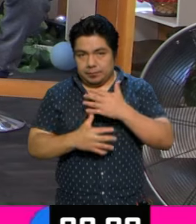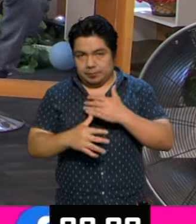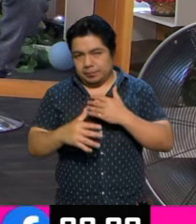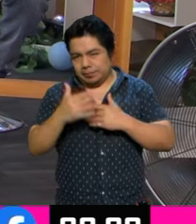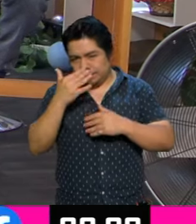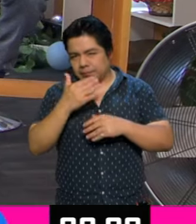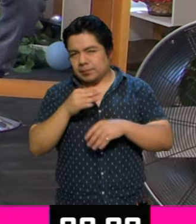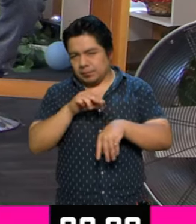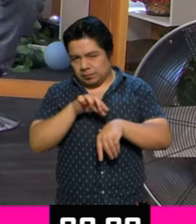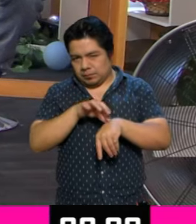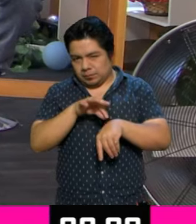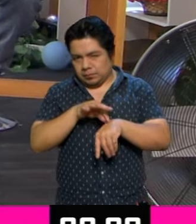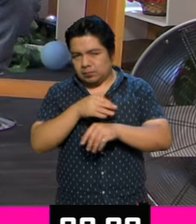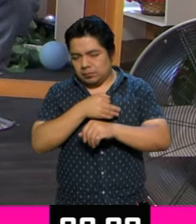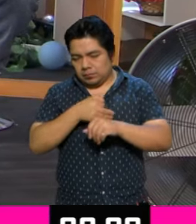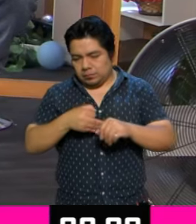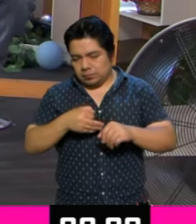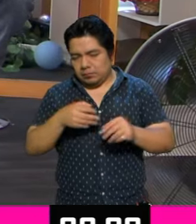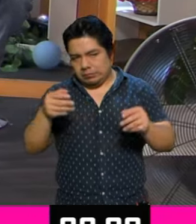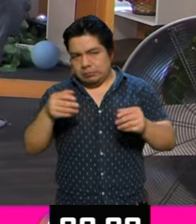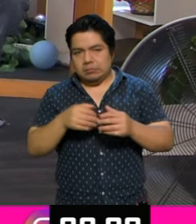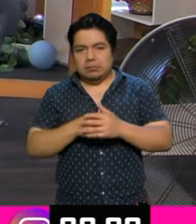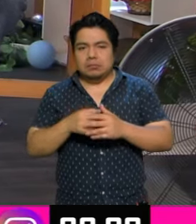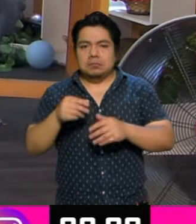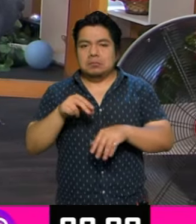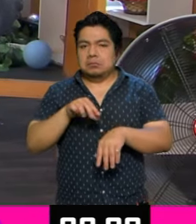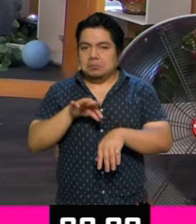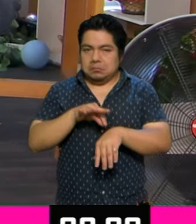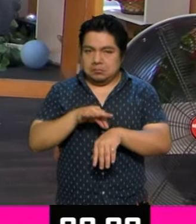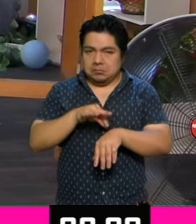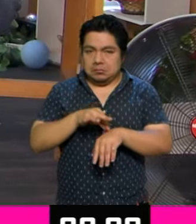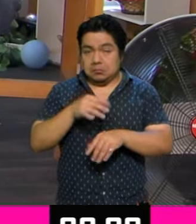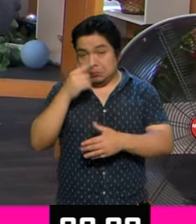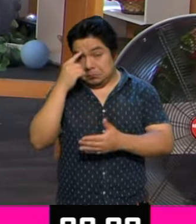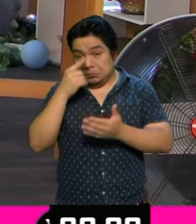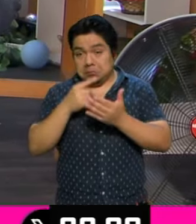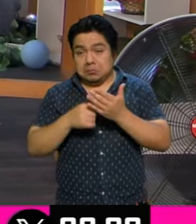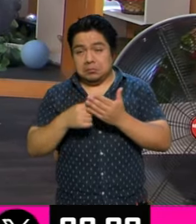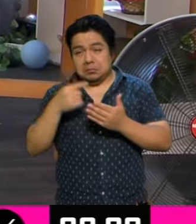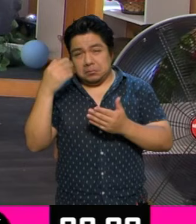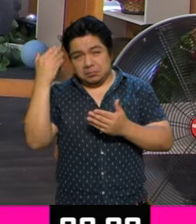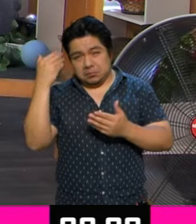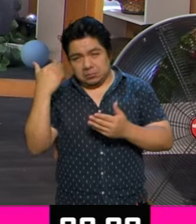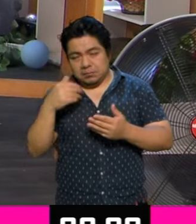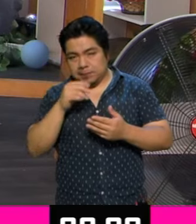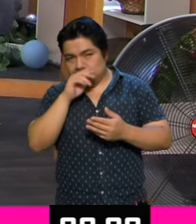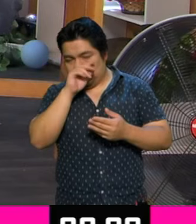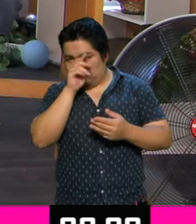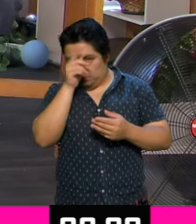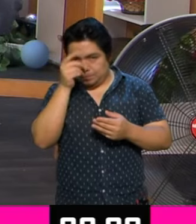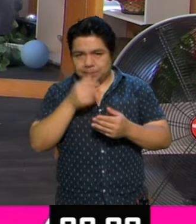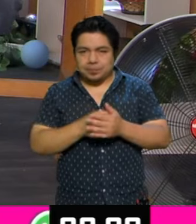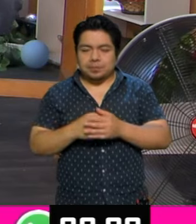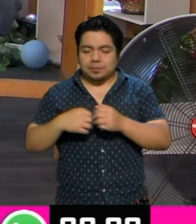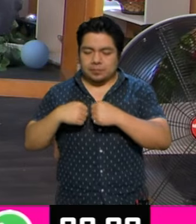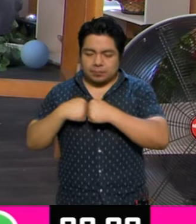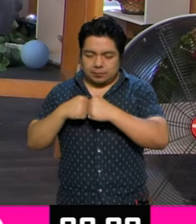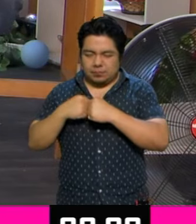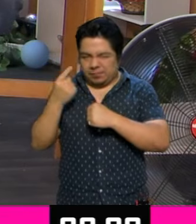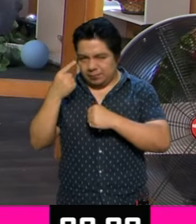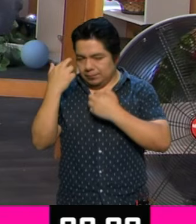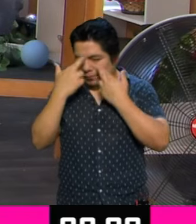porque está lejos. Y entonces el doctor, pues yo creo que se peinó. Ahora sí que literal salió por piernas. Sí. Por rodillas. Por la